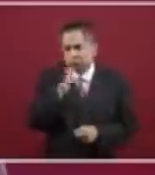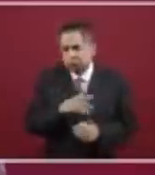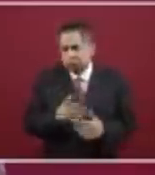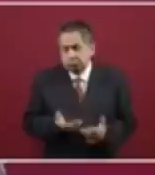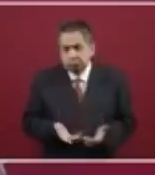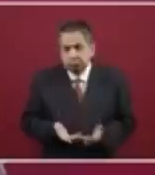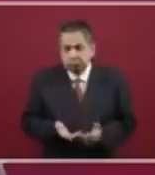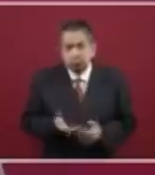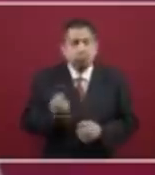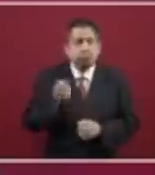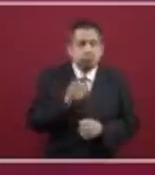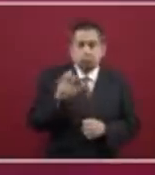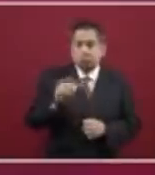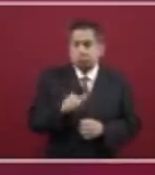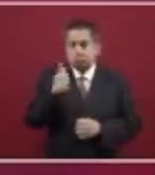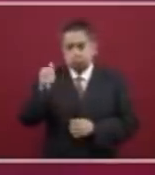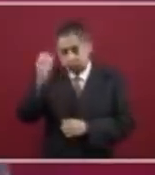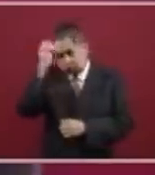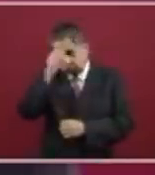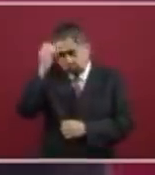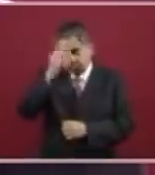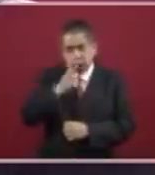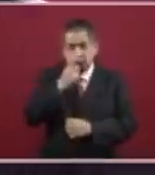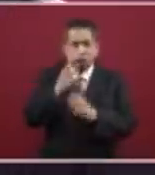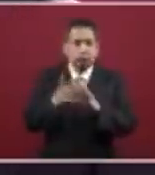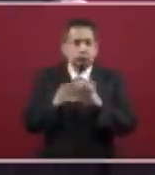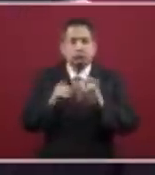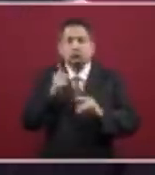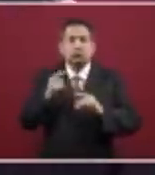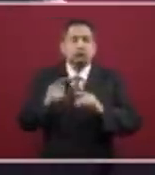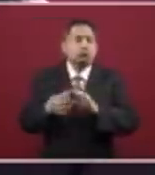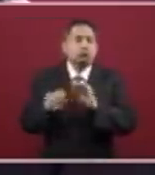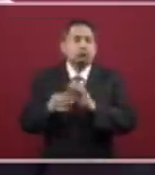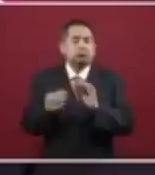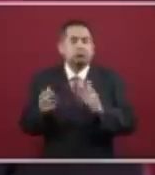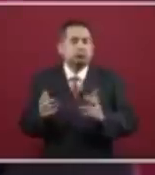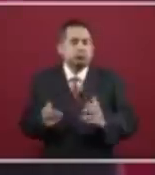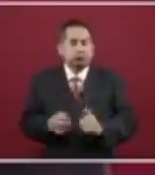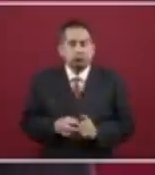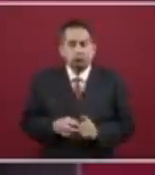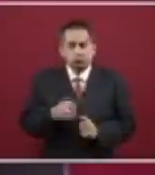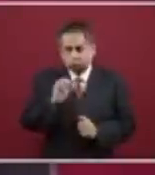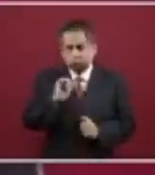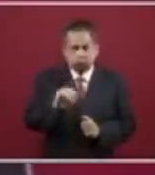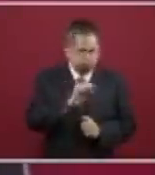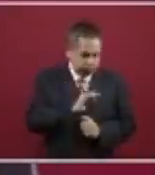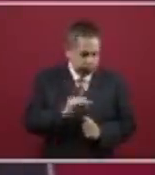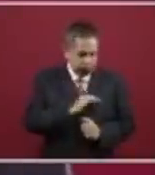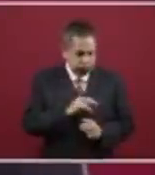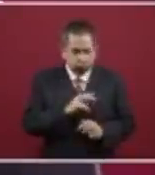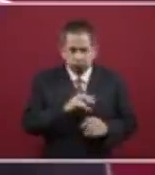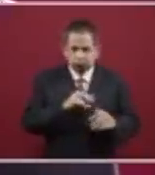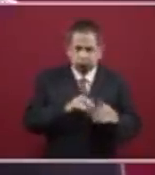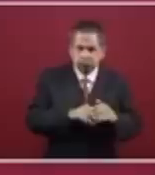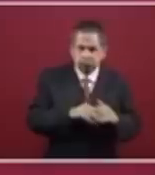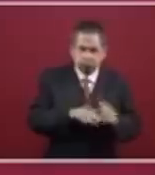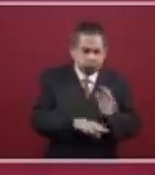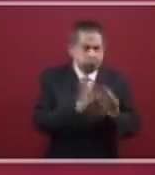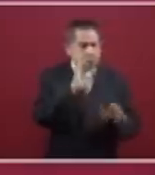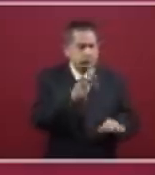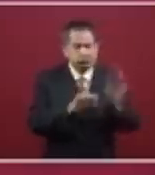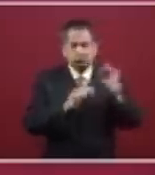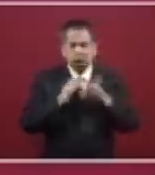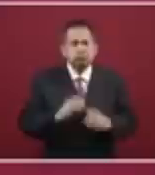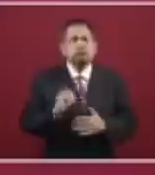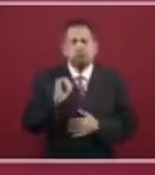hay opiniones en otro sentido, de que sí es posible encontrar los restos,